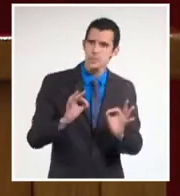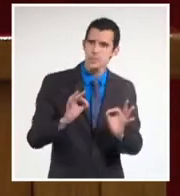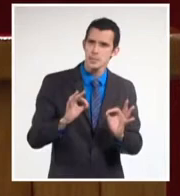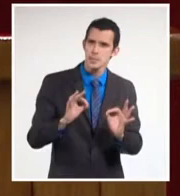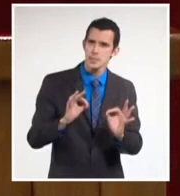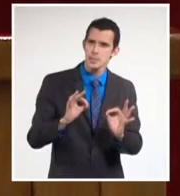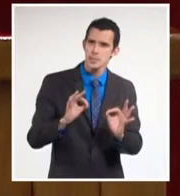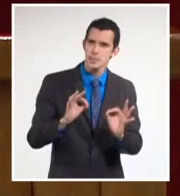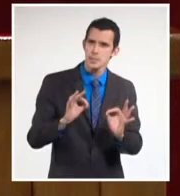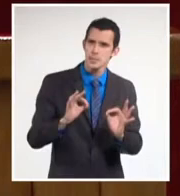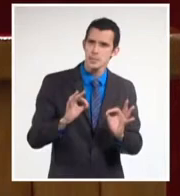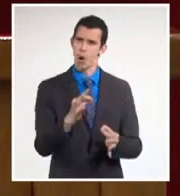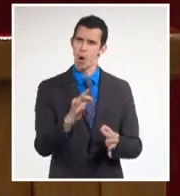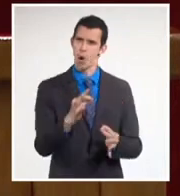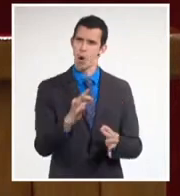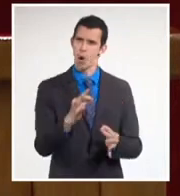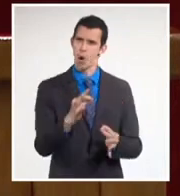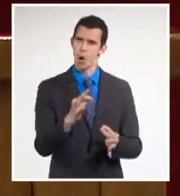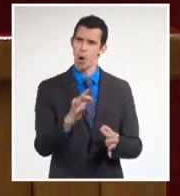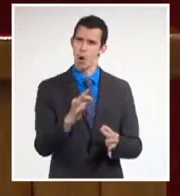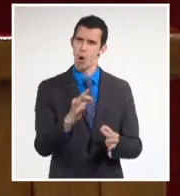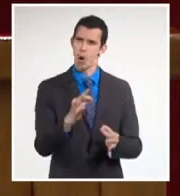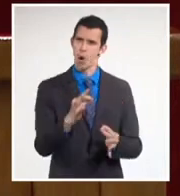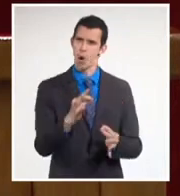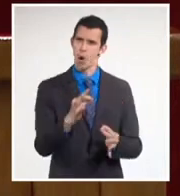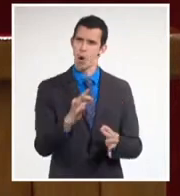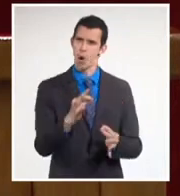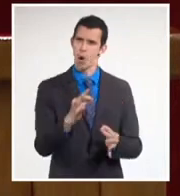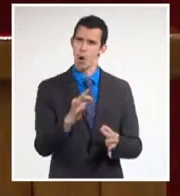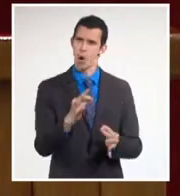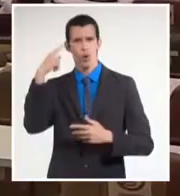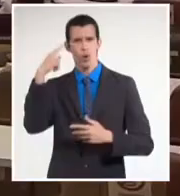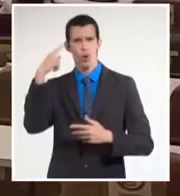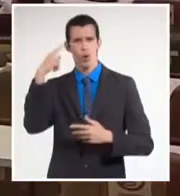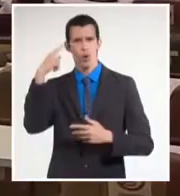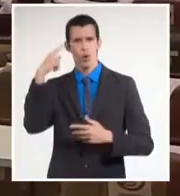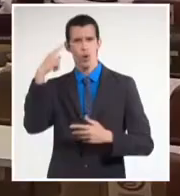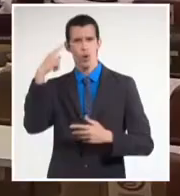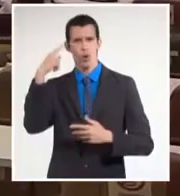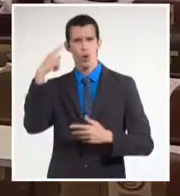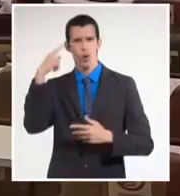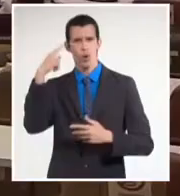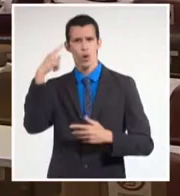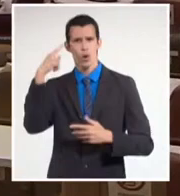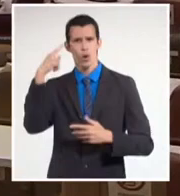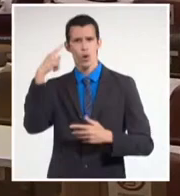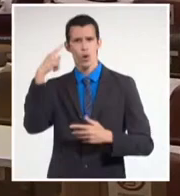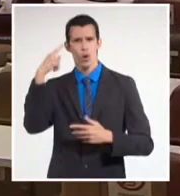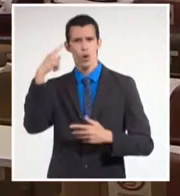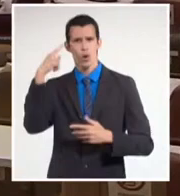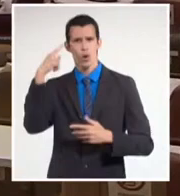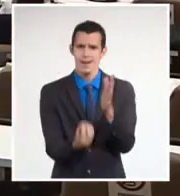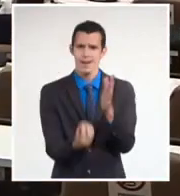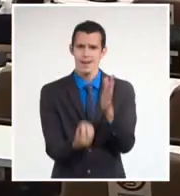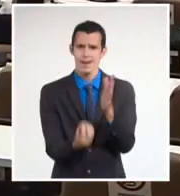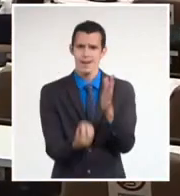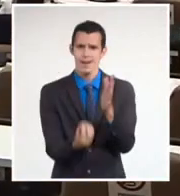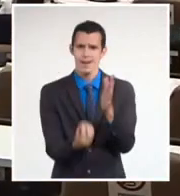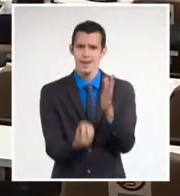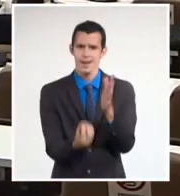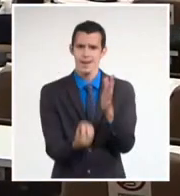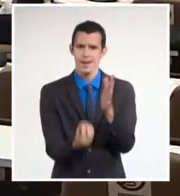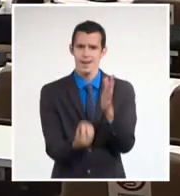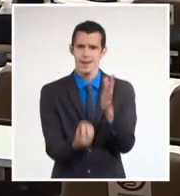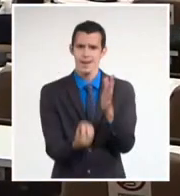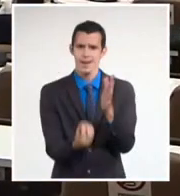de ver sus ideas puestas en práctica. Ni hay papel suficiente para informes largos, ni tiempo